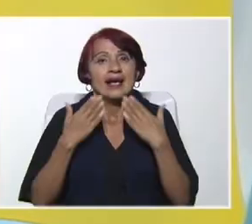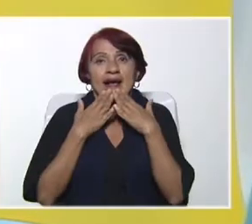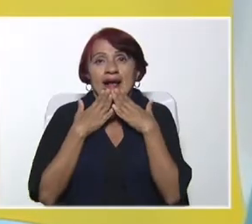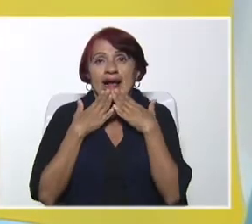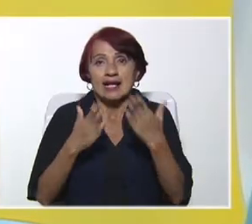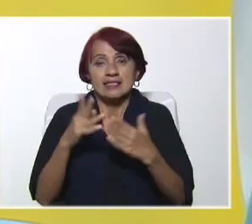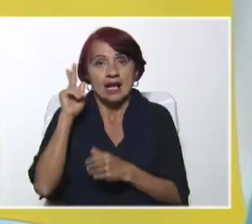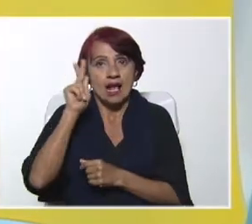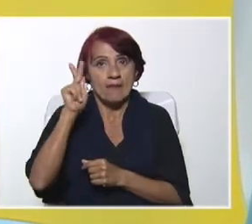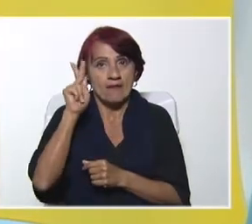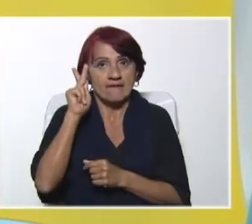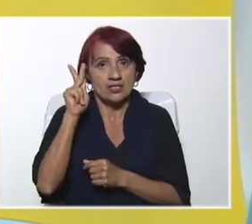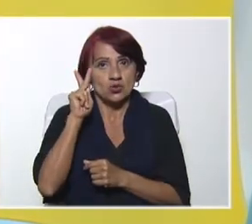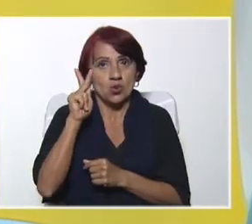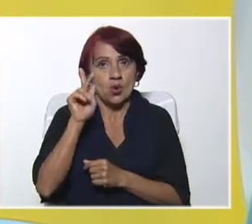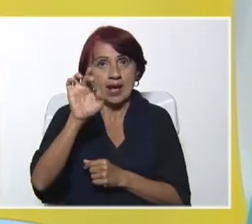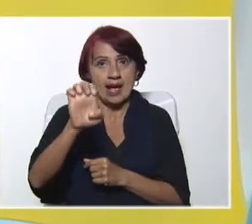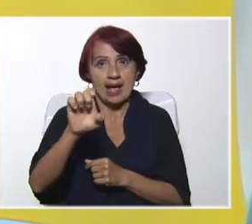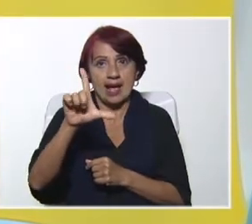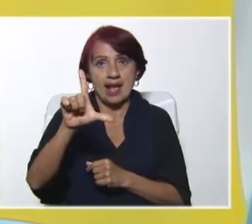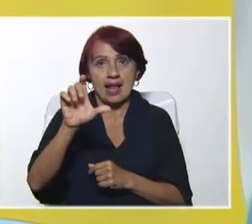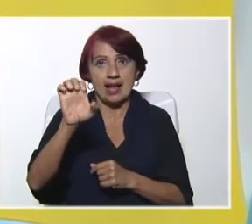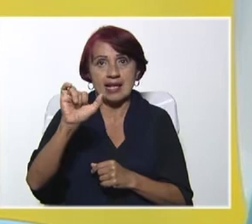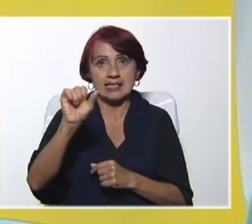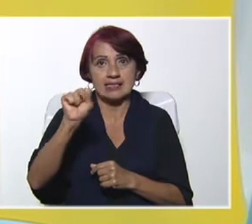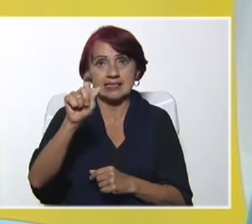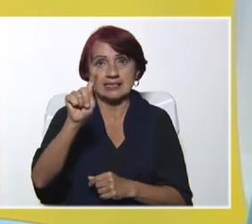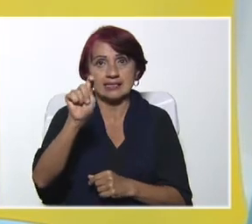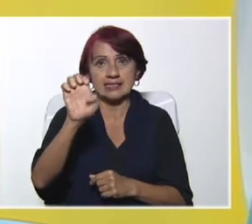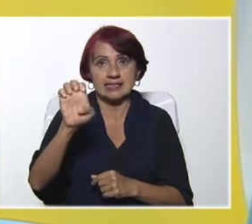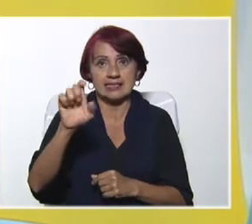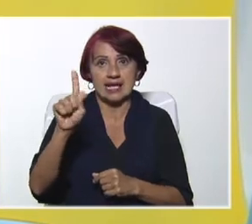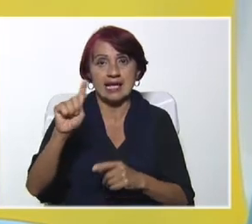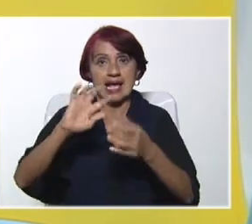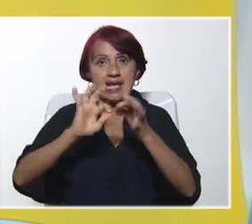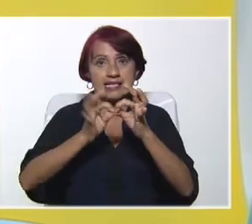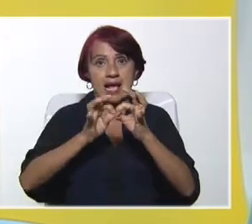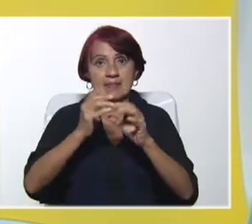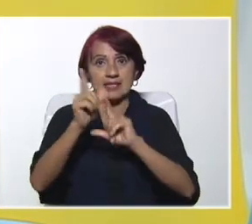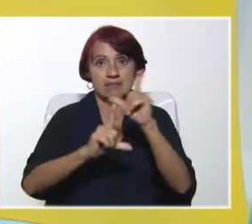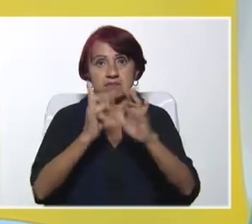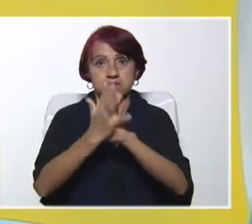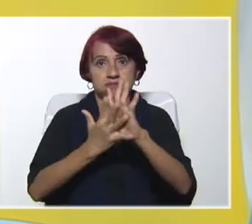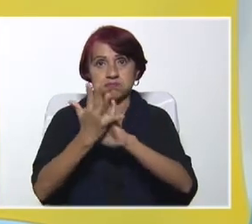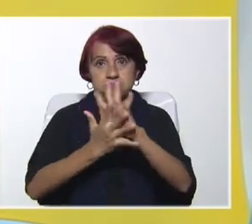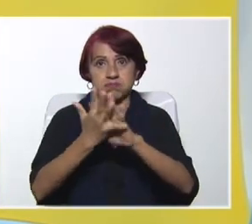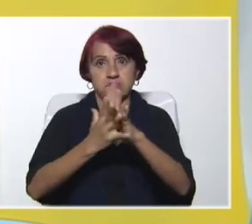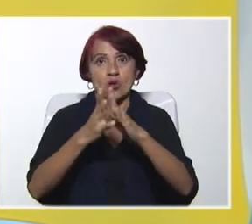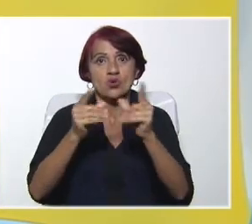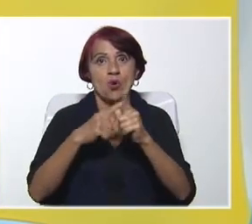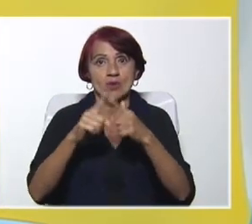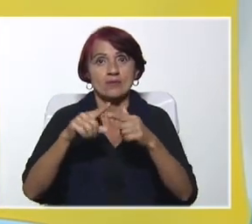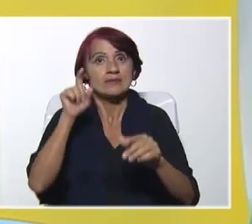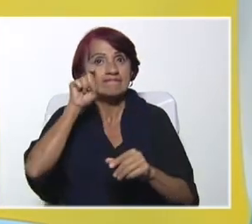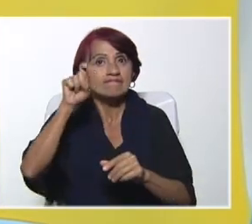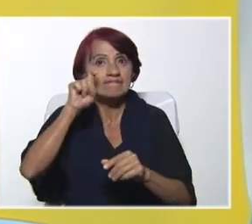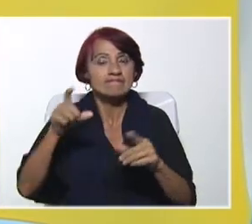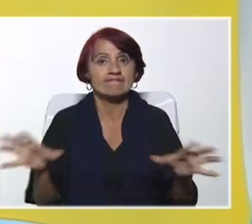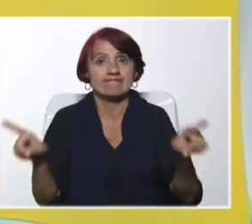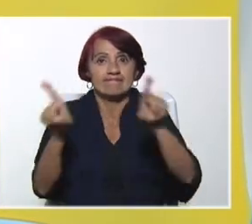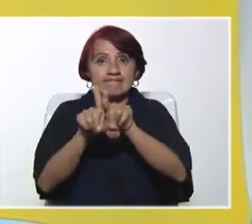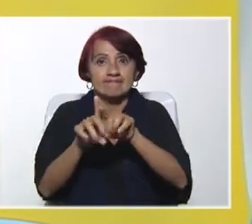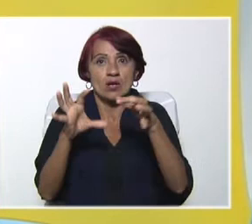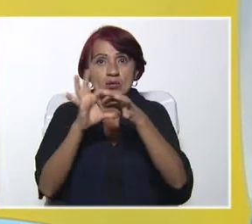Gracias a nuestra profesora Eliseti de Gubella y a nuestra intérprete de lengua de señas venezolana por garantizar la igualdad